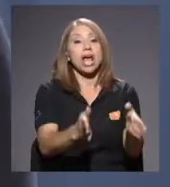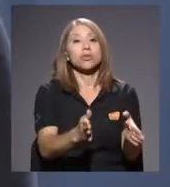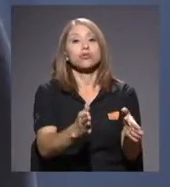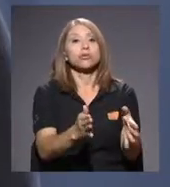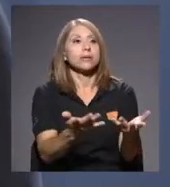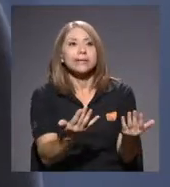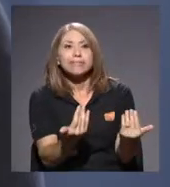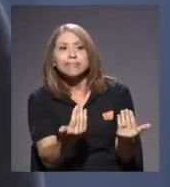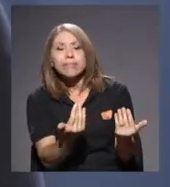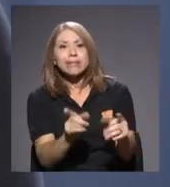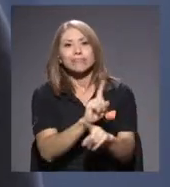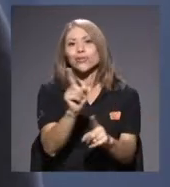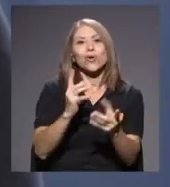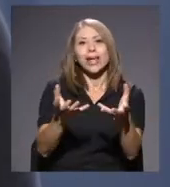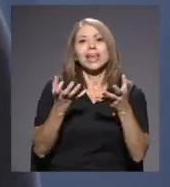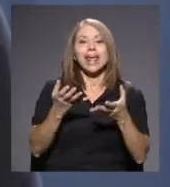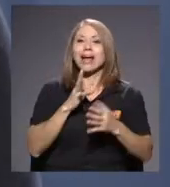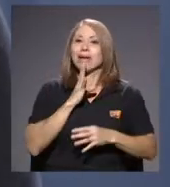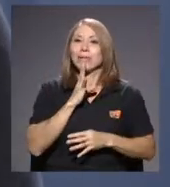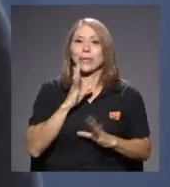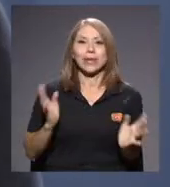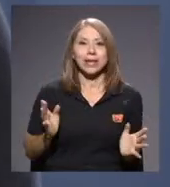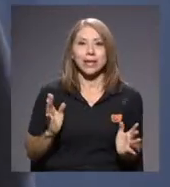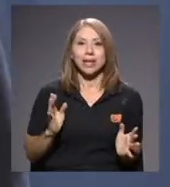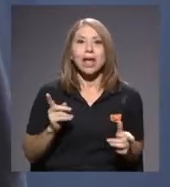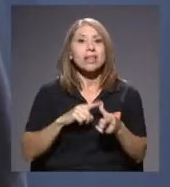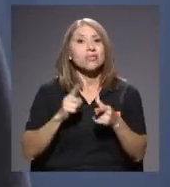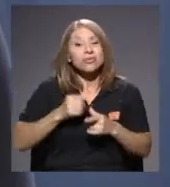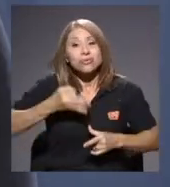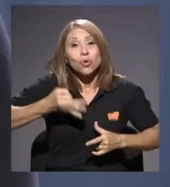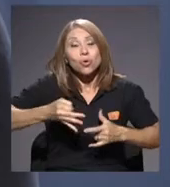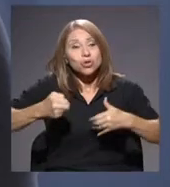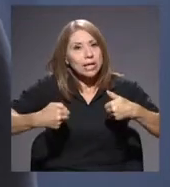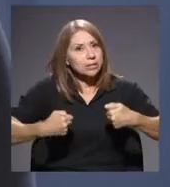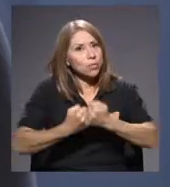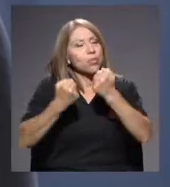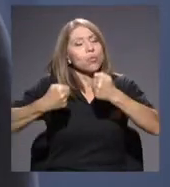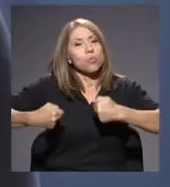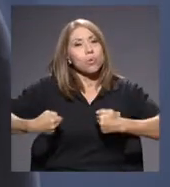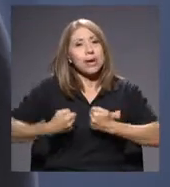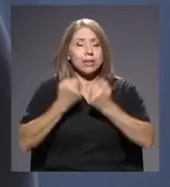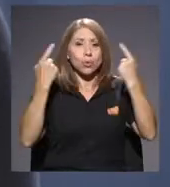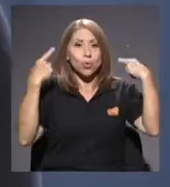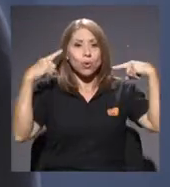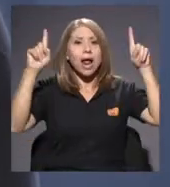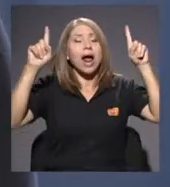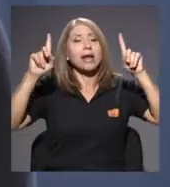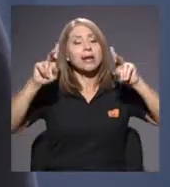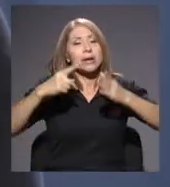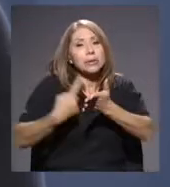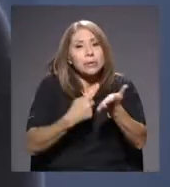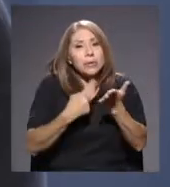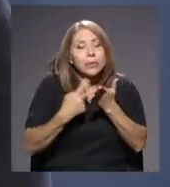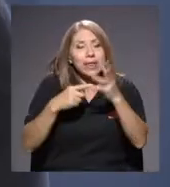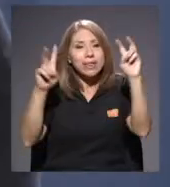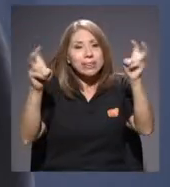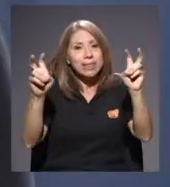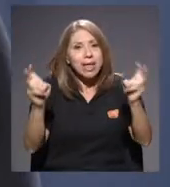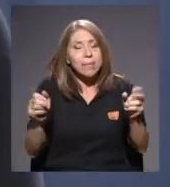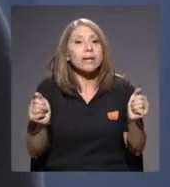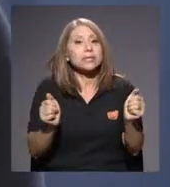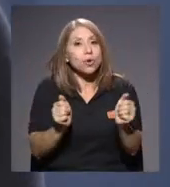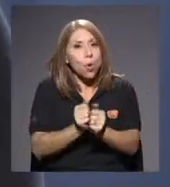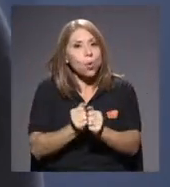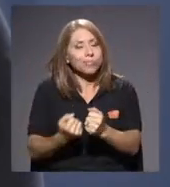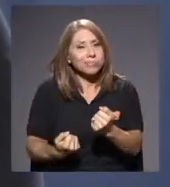un reto diario poder abordar temas y lograr algún tipo de balance con algún tipo de fuente, ¿verdad? Por ejemplo, a